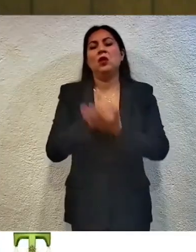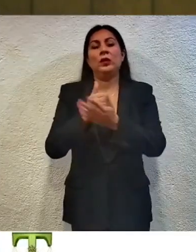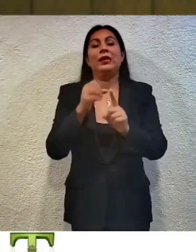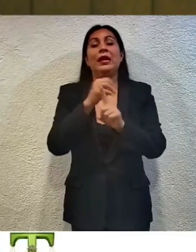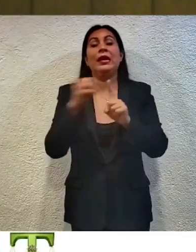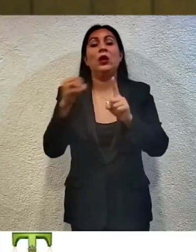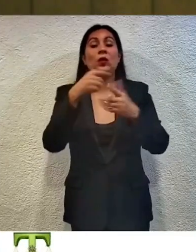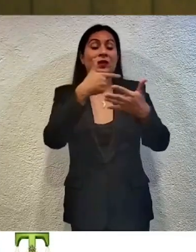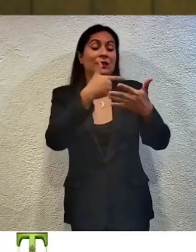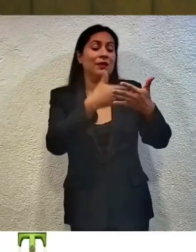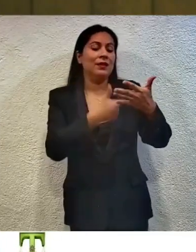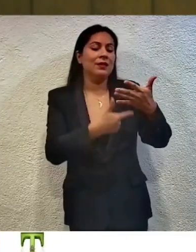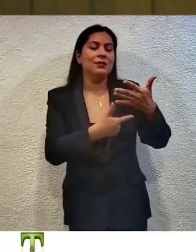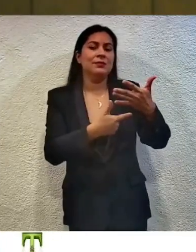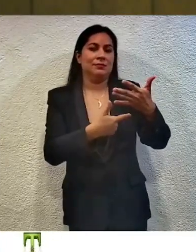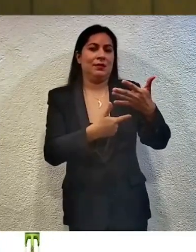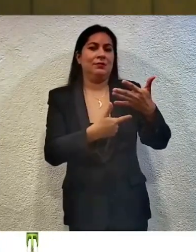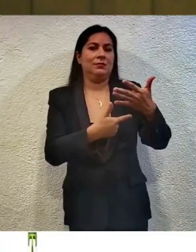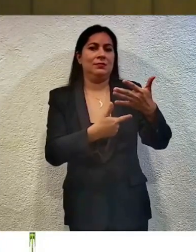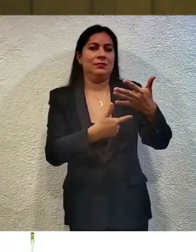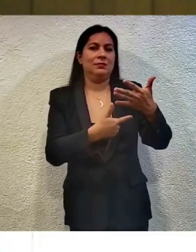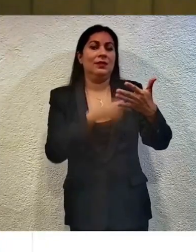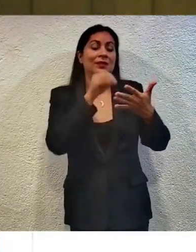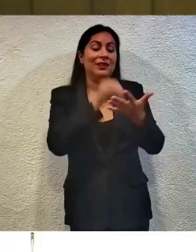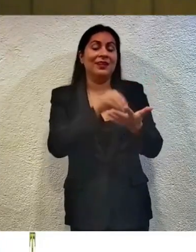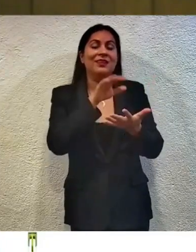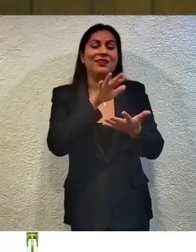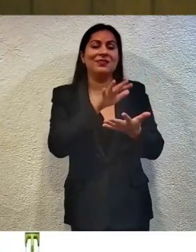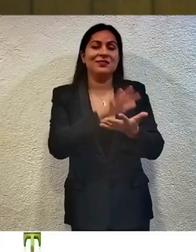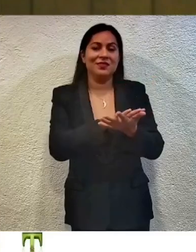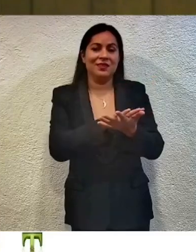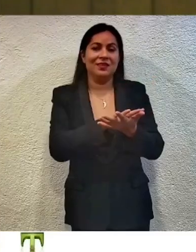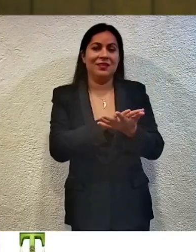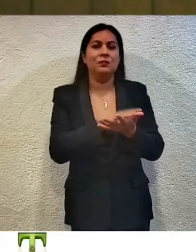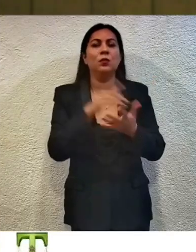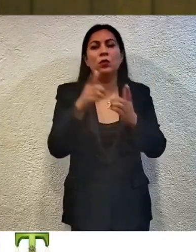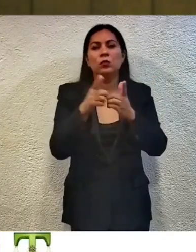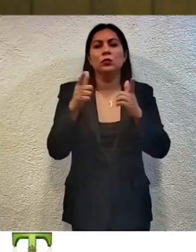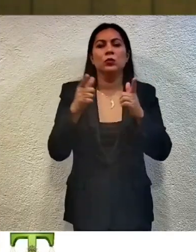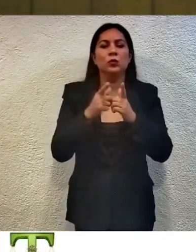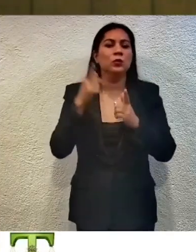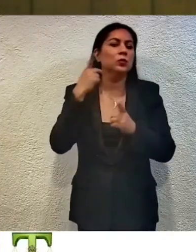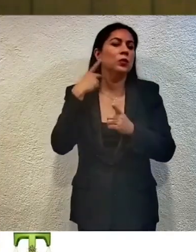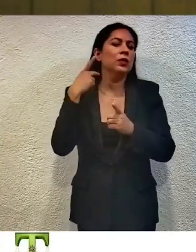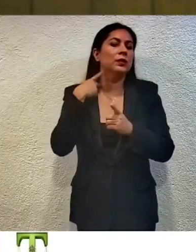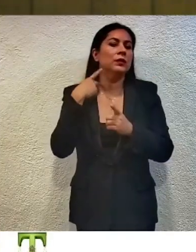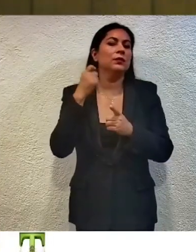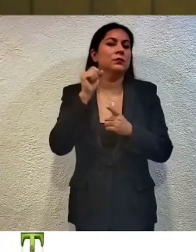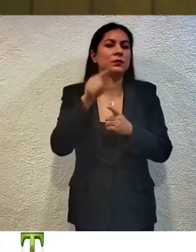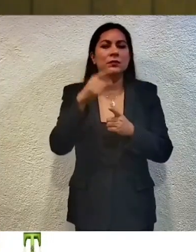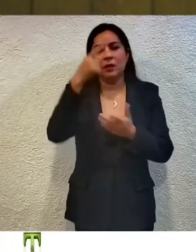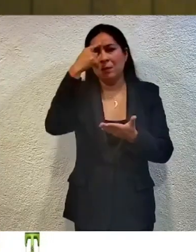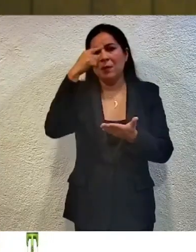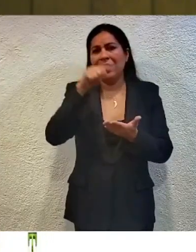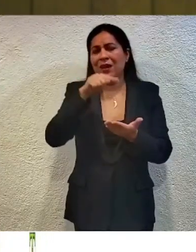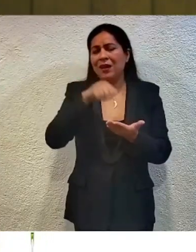de prelación de las listas registradas por los partidos políticos para no vulnerar el